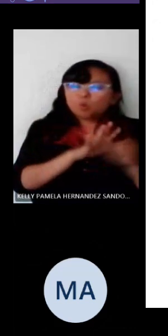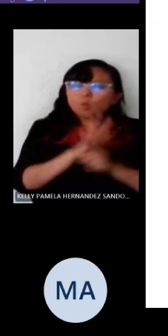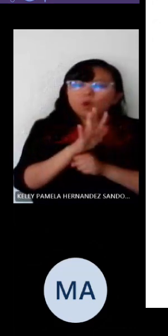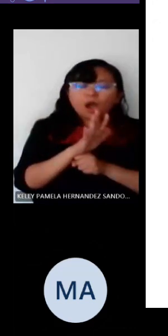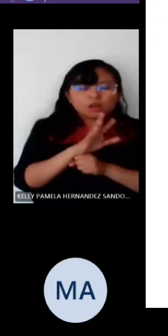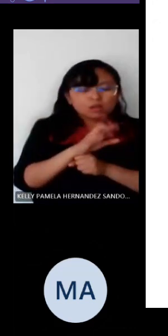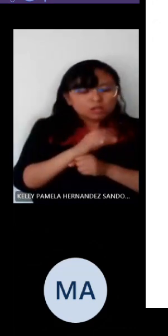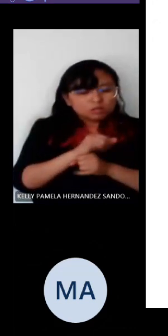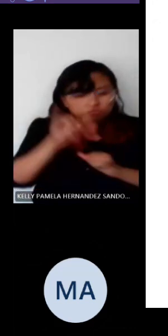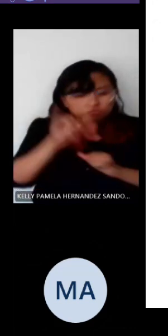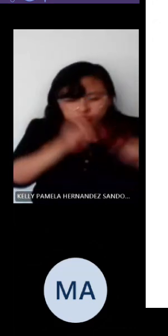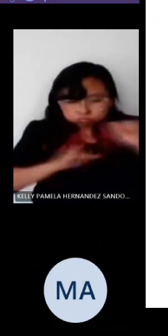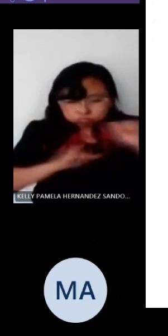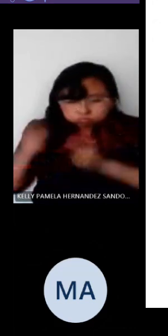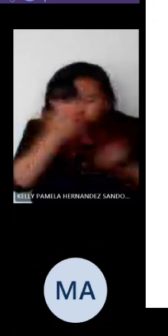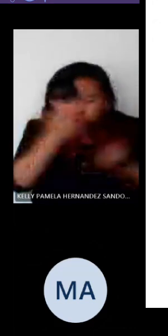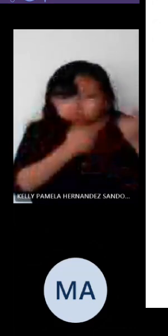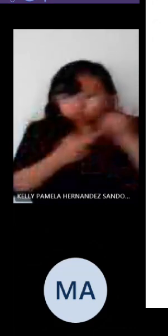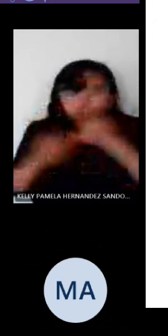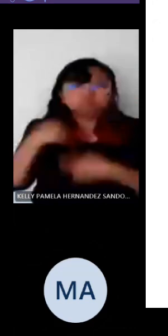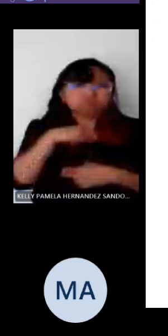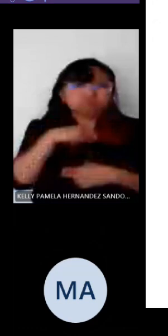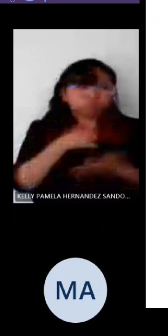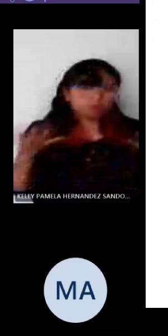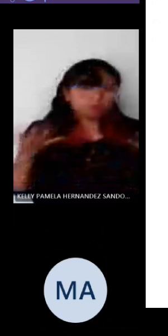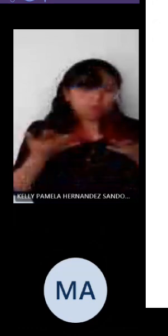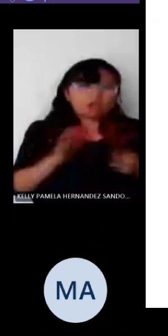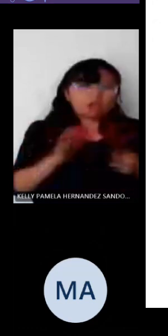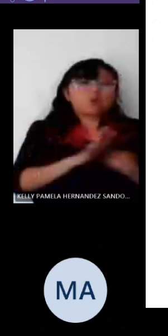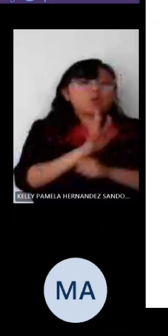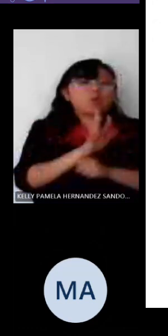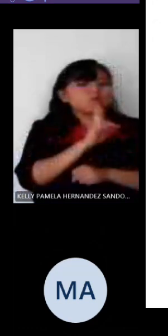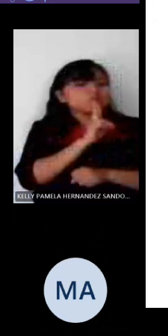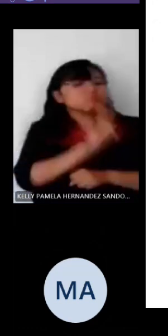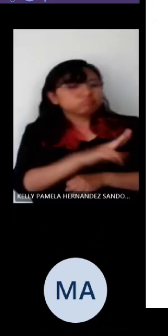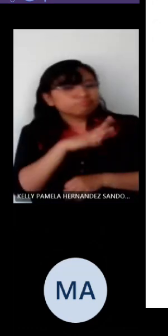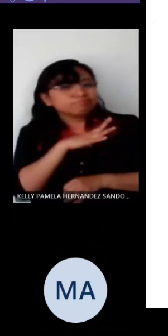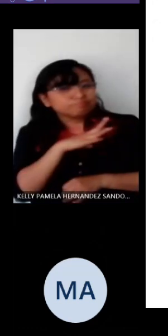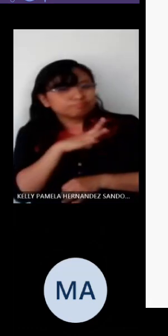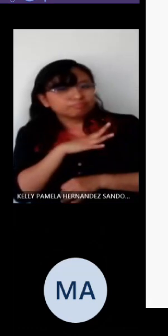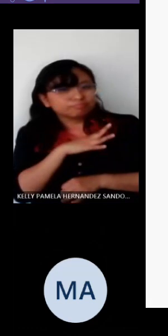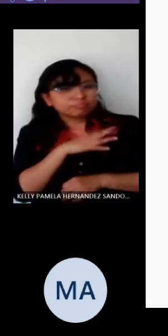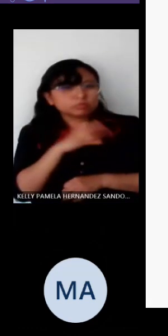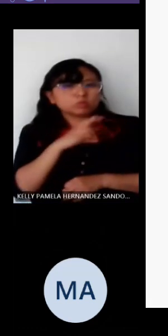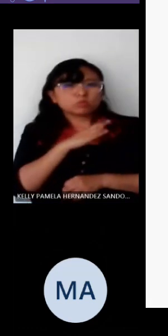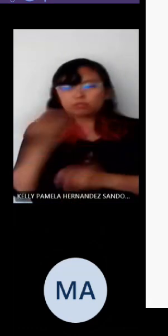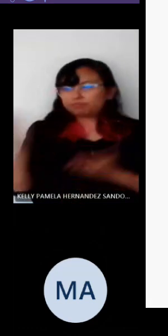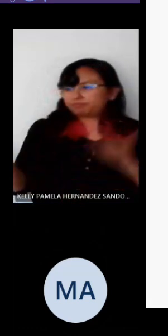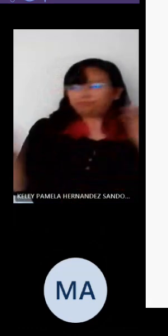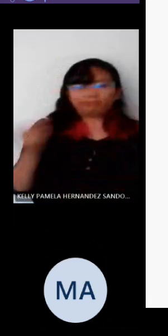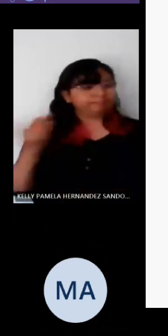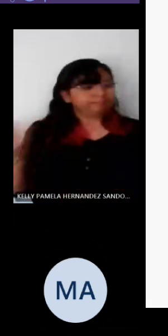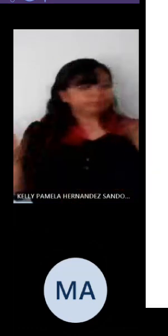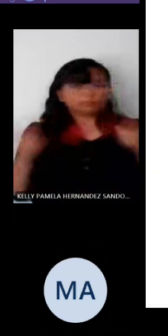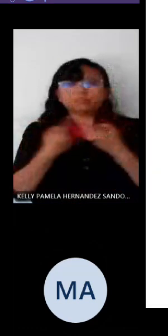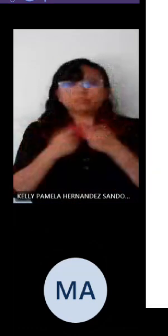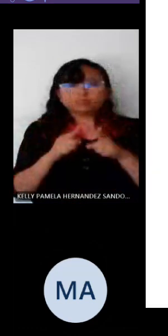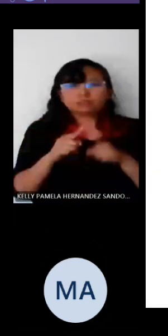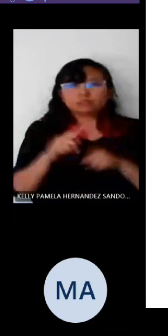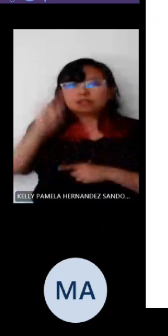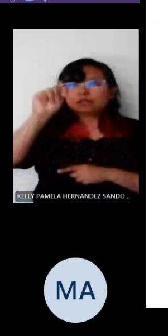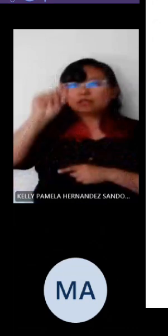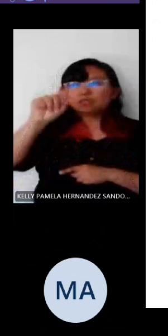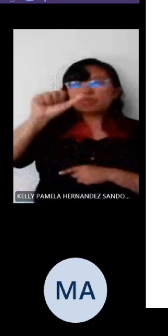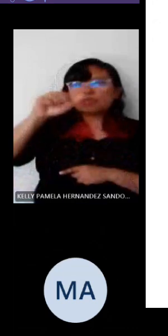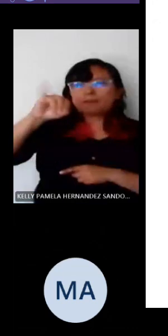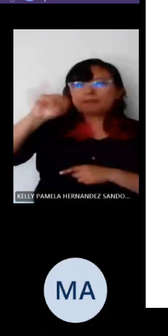vamos a hacer y cuáles son los posibles resultados. Entonces, hay que diferenciar algunas pruebas que son de tamizaje, de pruebas que